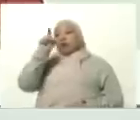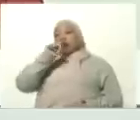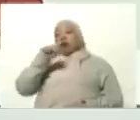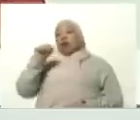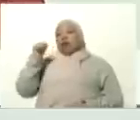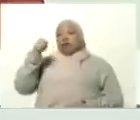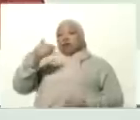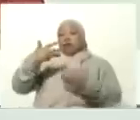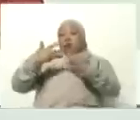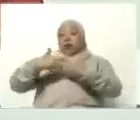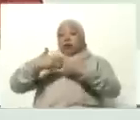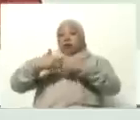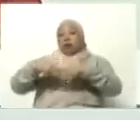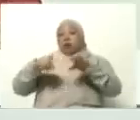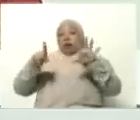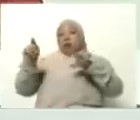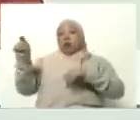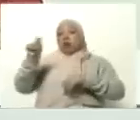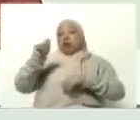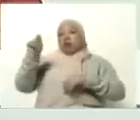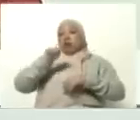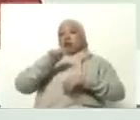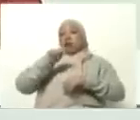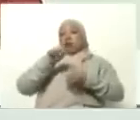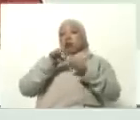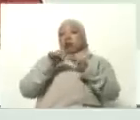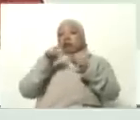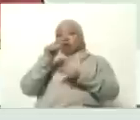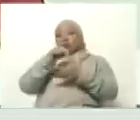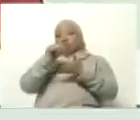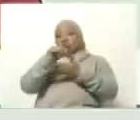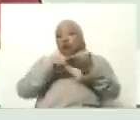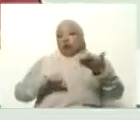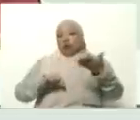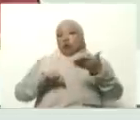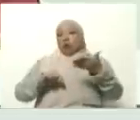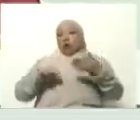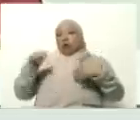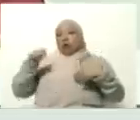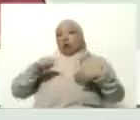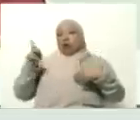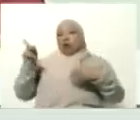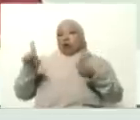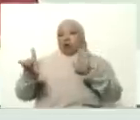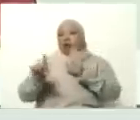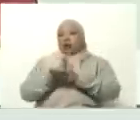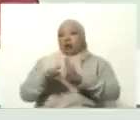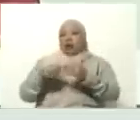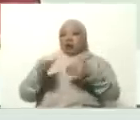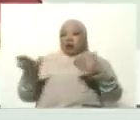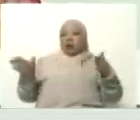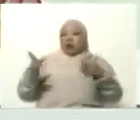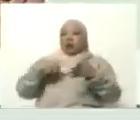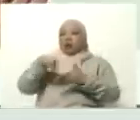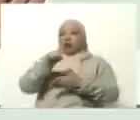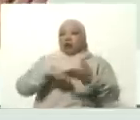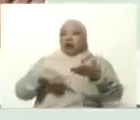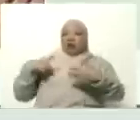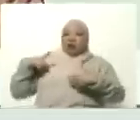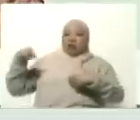Que Chevron le dieron 6 meses de licencia y firmamos unos contratos. Ellos tenían aquí licencia abierta y contrato firmado y se